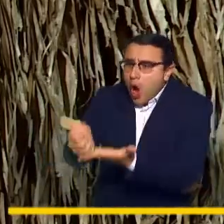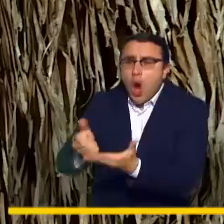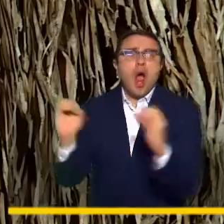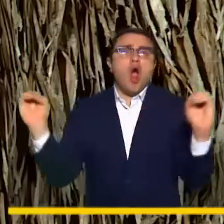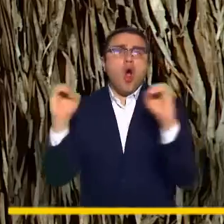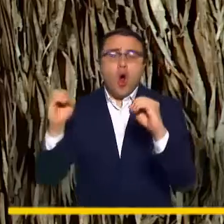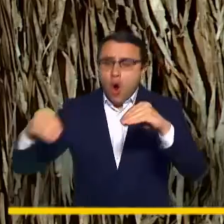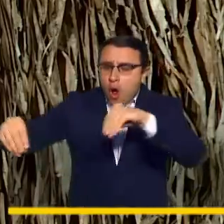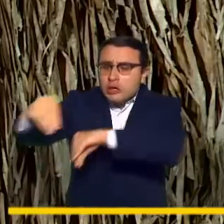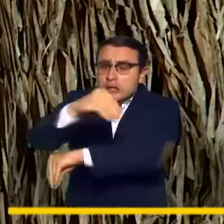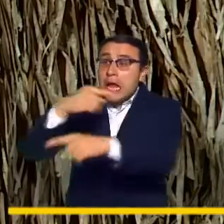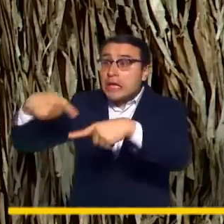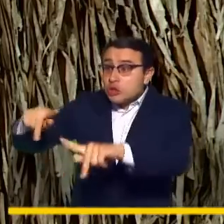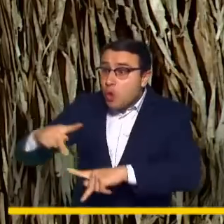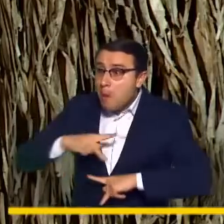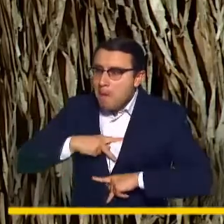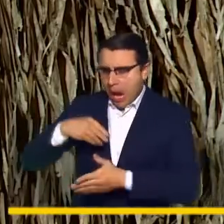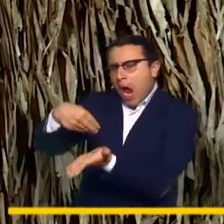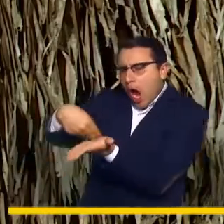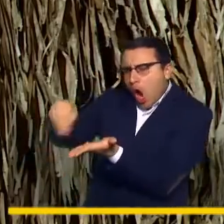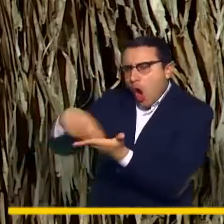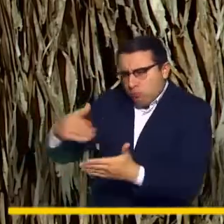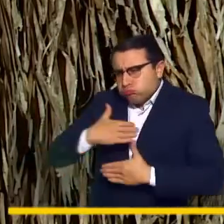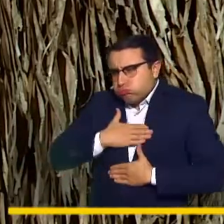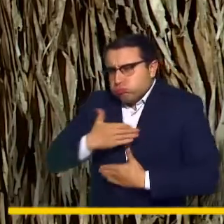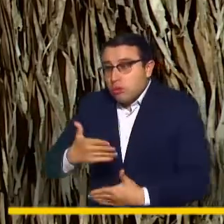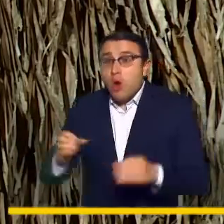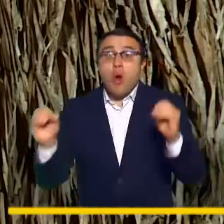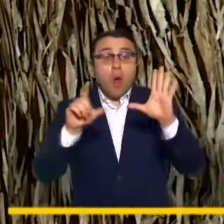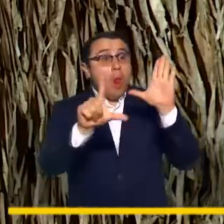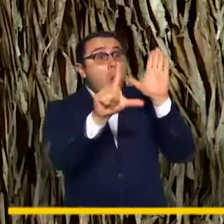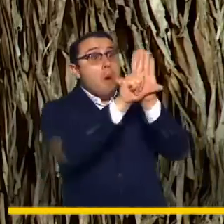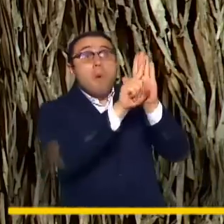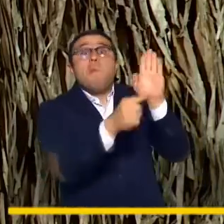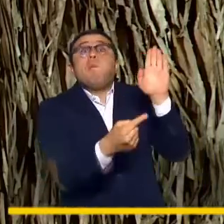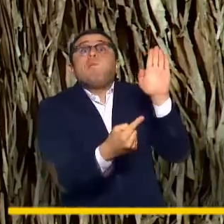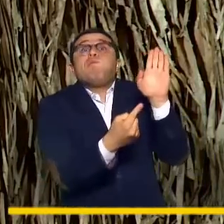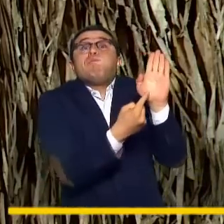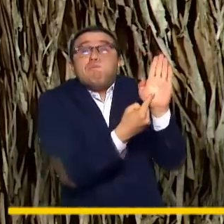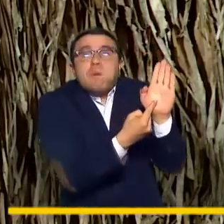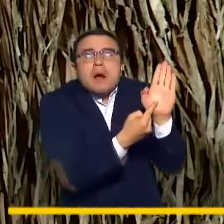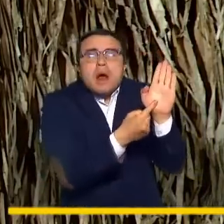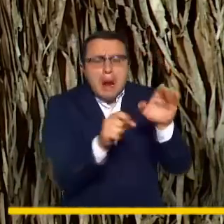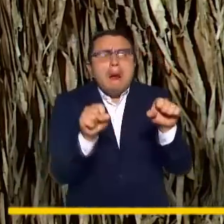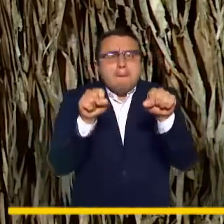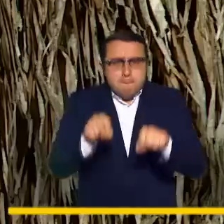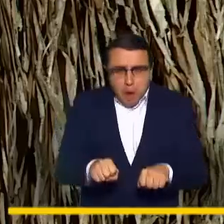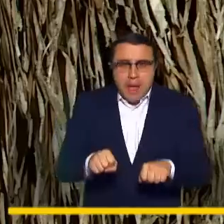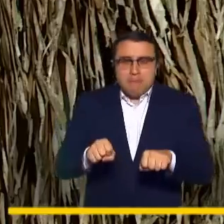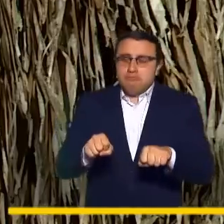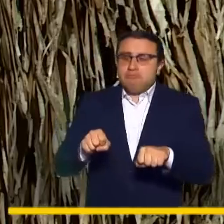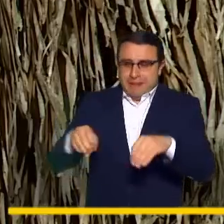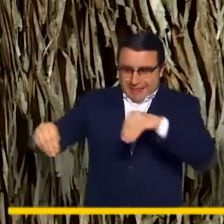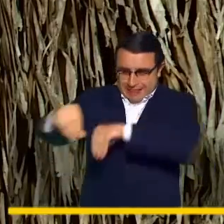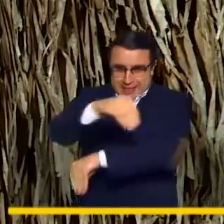tierra, o incluso, decía nuestra legislación, y dice, se expropia.